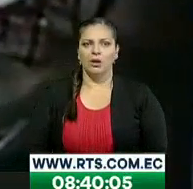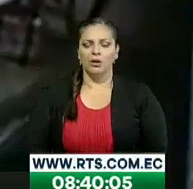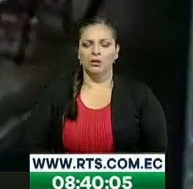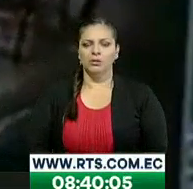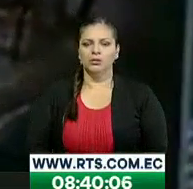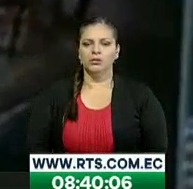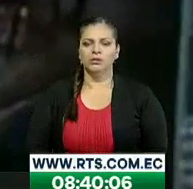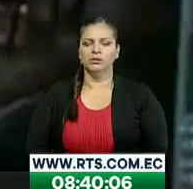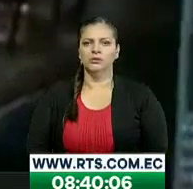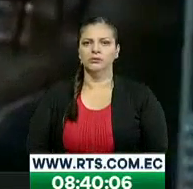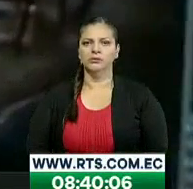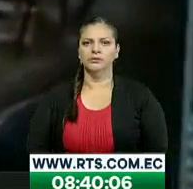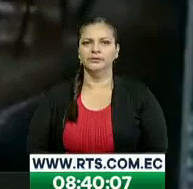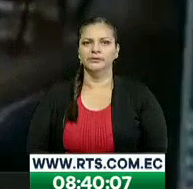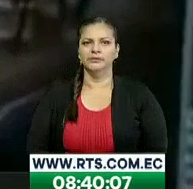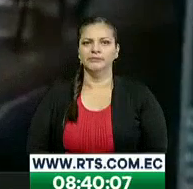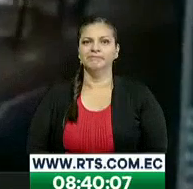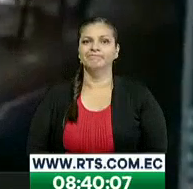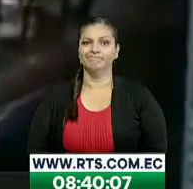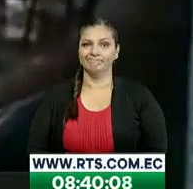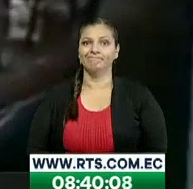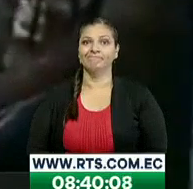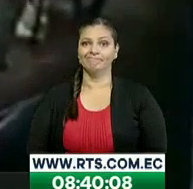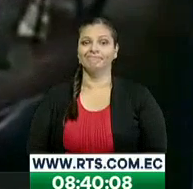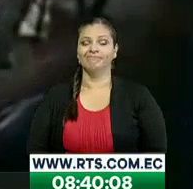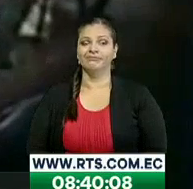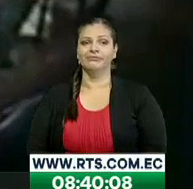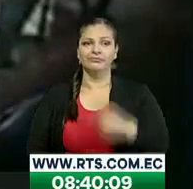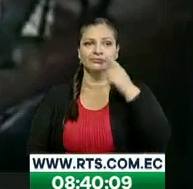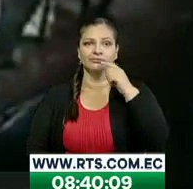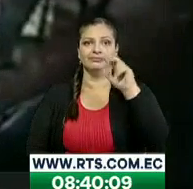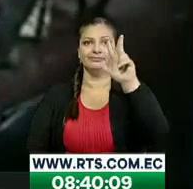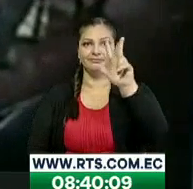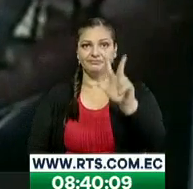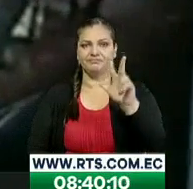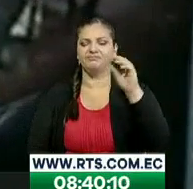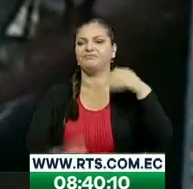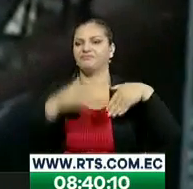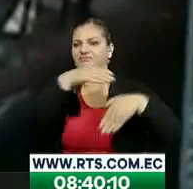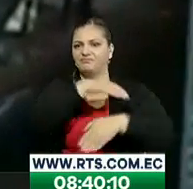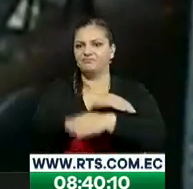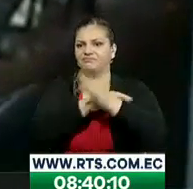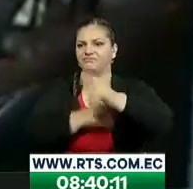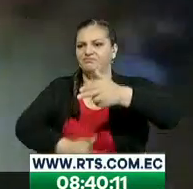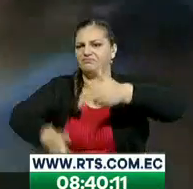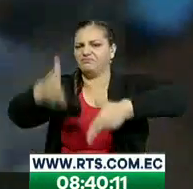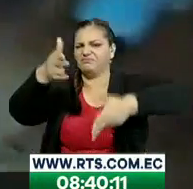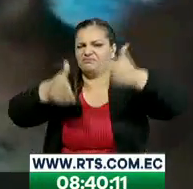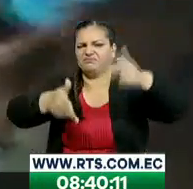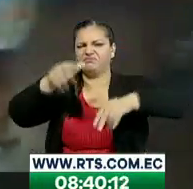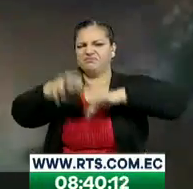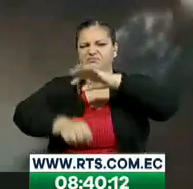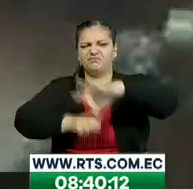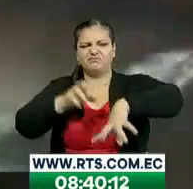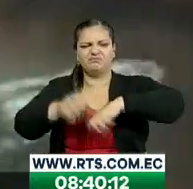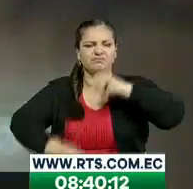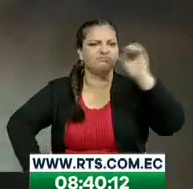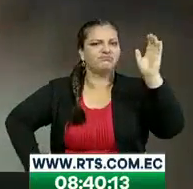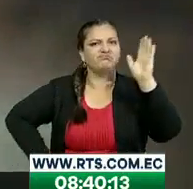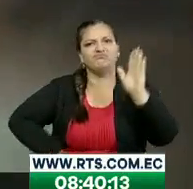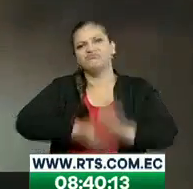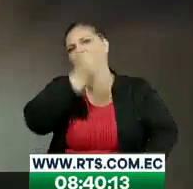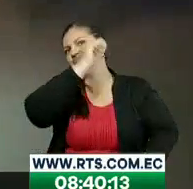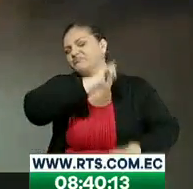30 segundos es el tiempo que le tomó a tres delincuentes realizar un robo a mano armada a clientes de una pizzería en la zona rosa de Manta.